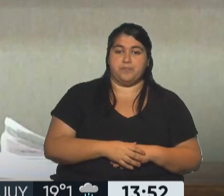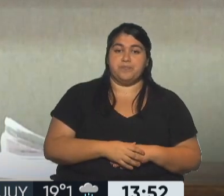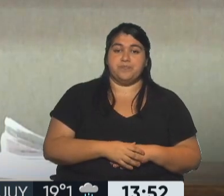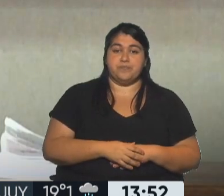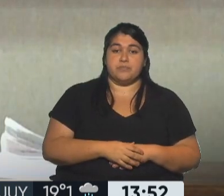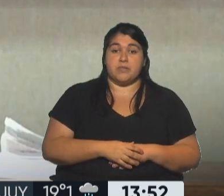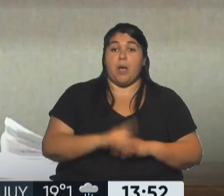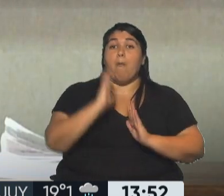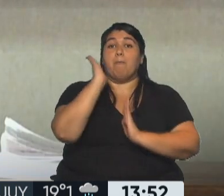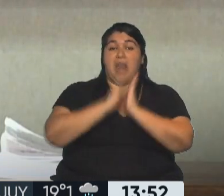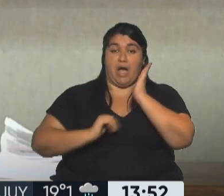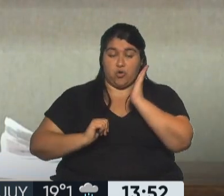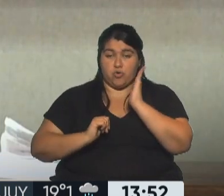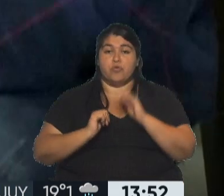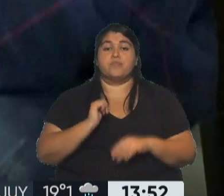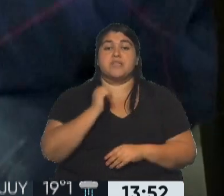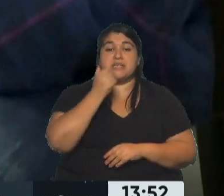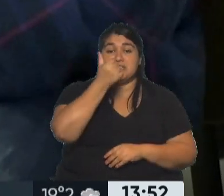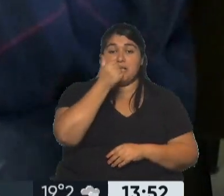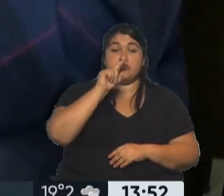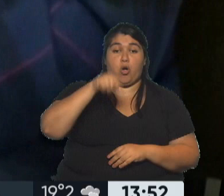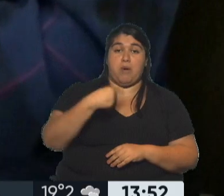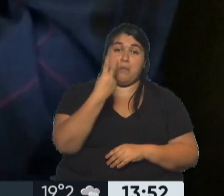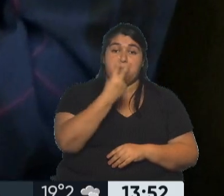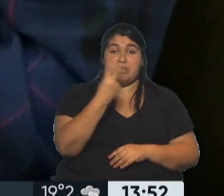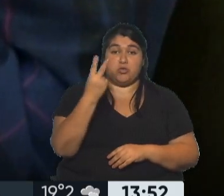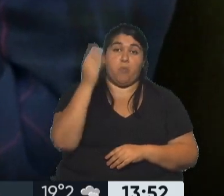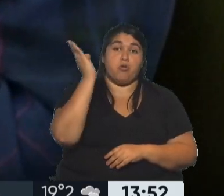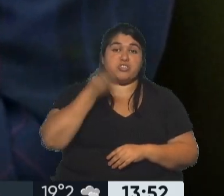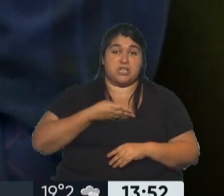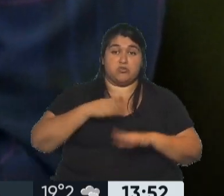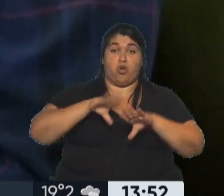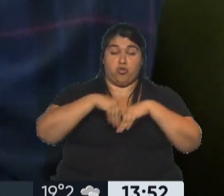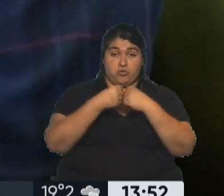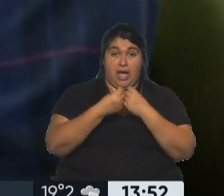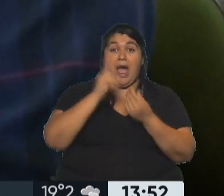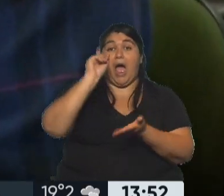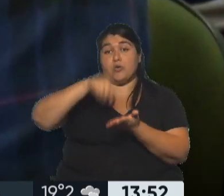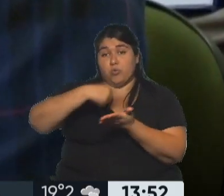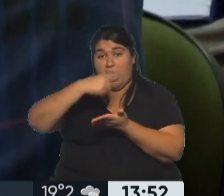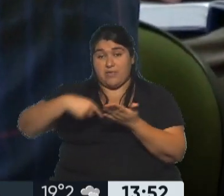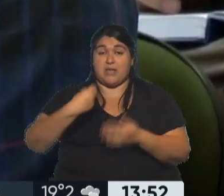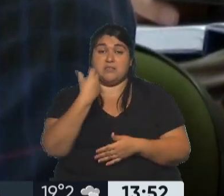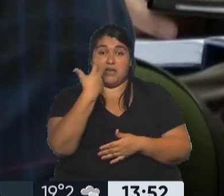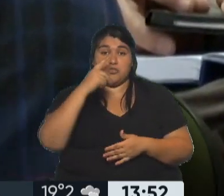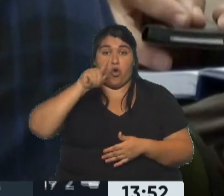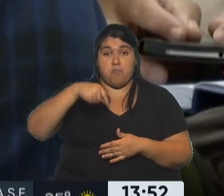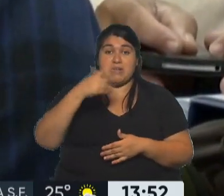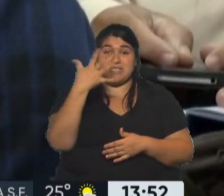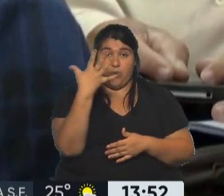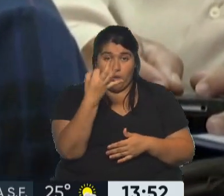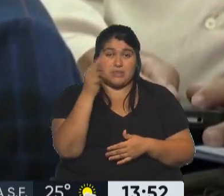En blanco fueron el 6,22% del total y anuladas el